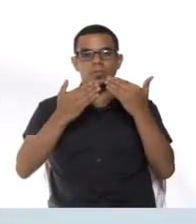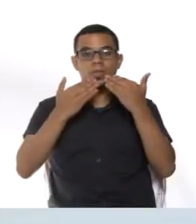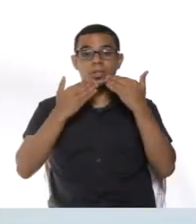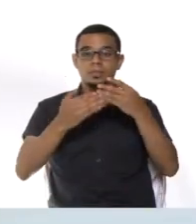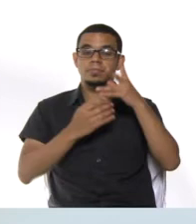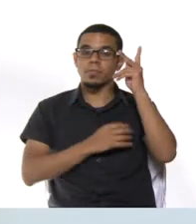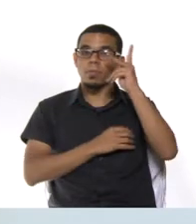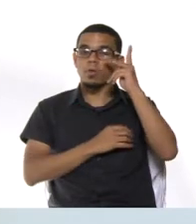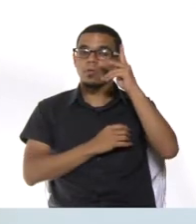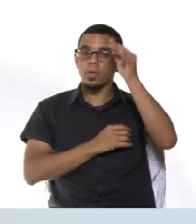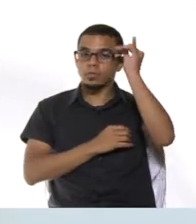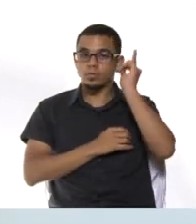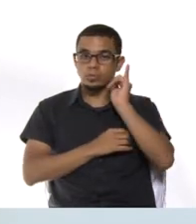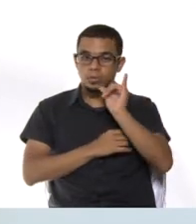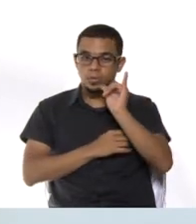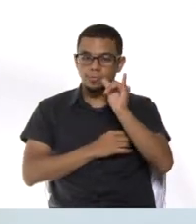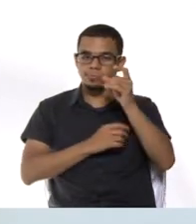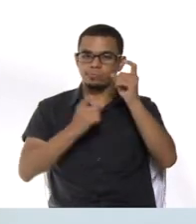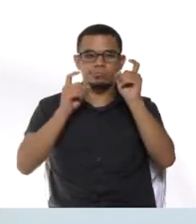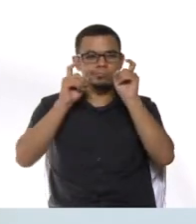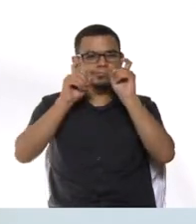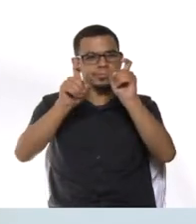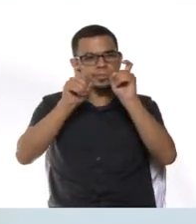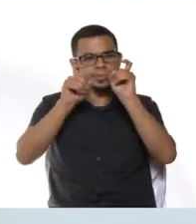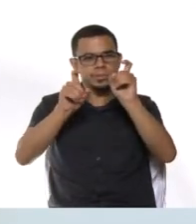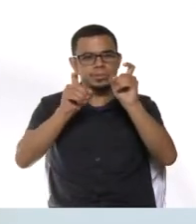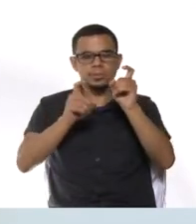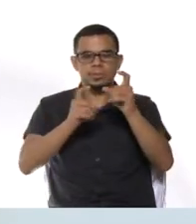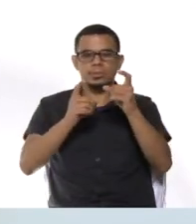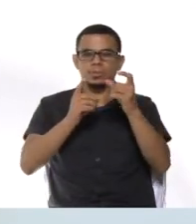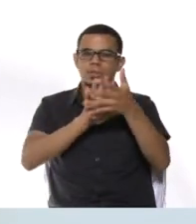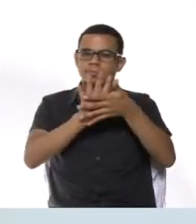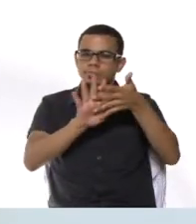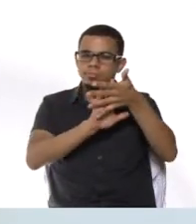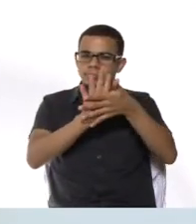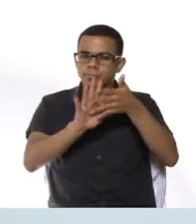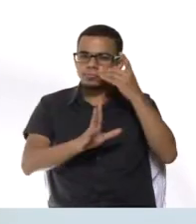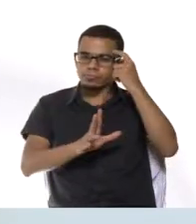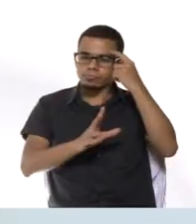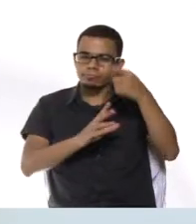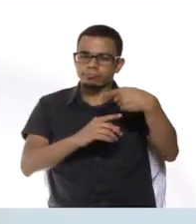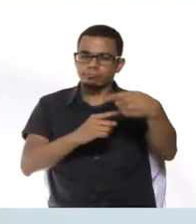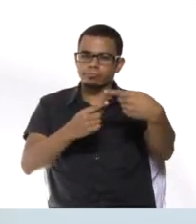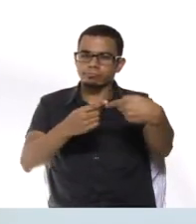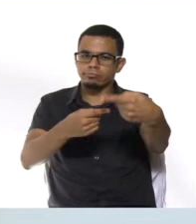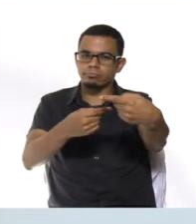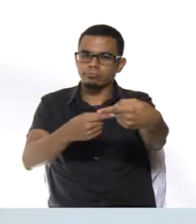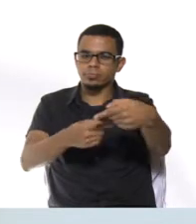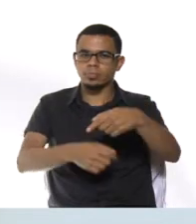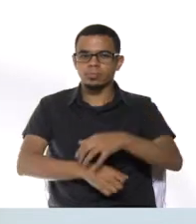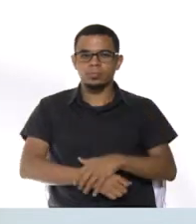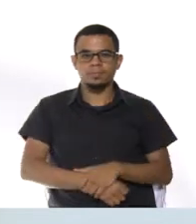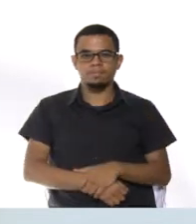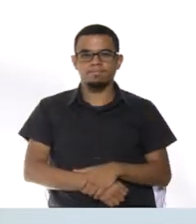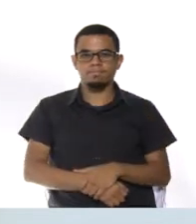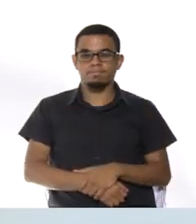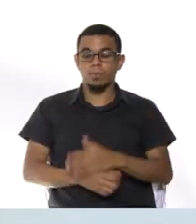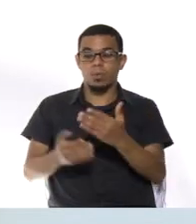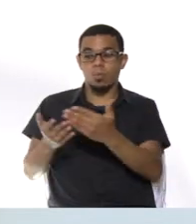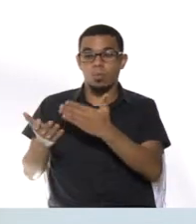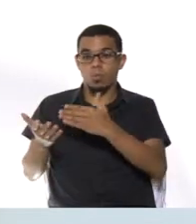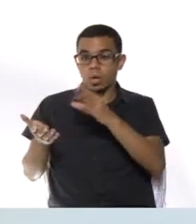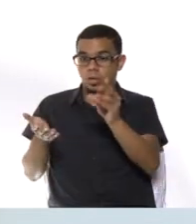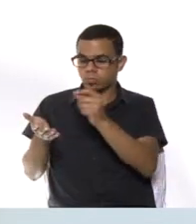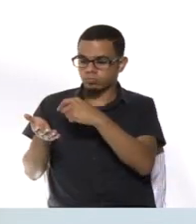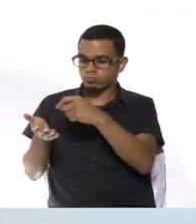Muchísimas gracias, profesora Yolibel, por traernos día a día cada una de esas palabras claves. Recuerden en casa, por supuesto, practicarlas para que puedan apropiarse de